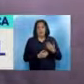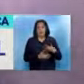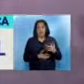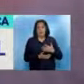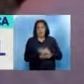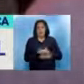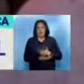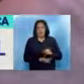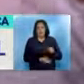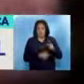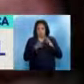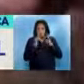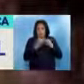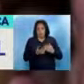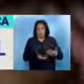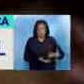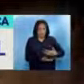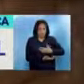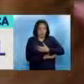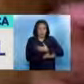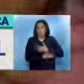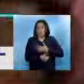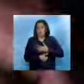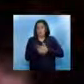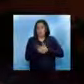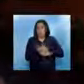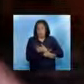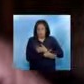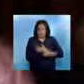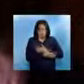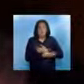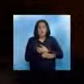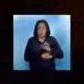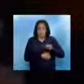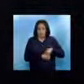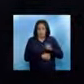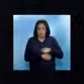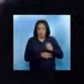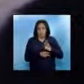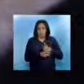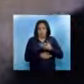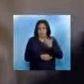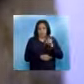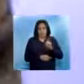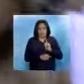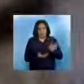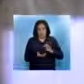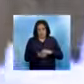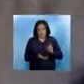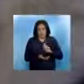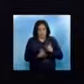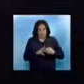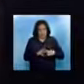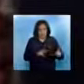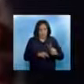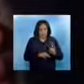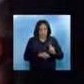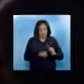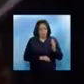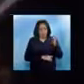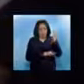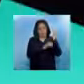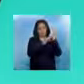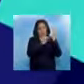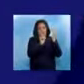El pequeño menino quedó en los brazos de su dueño, quien prometió cuidarlo mejor para que no vuelva a escapar y subirse a